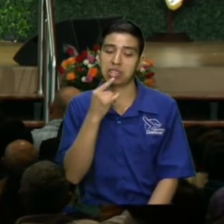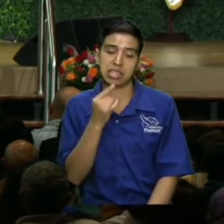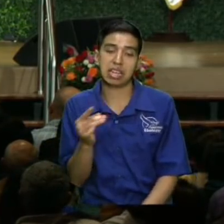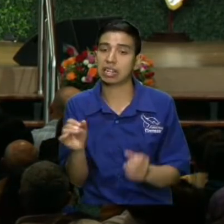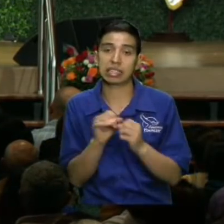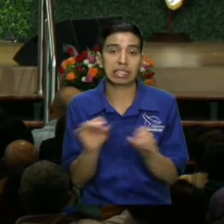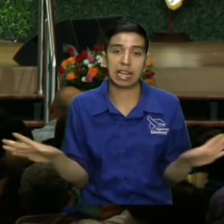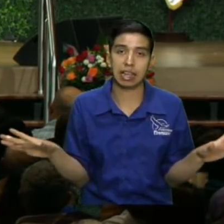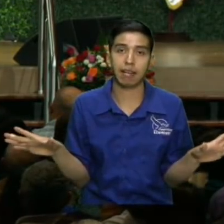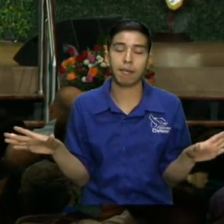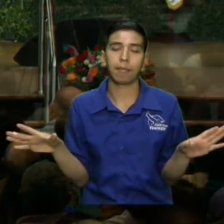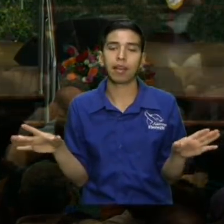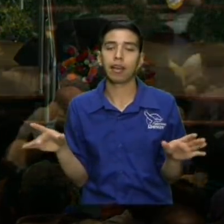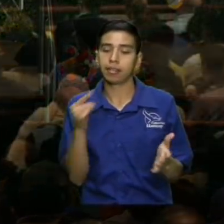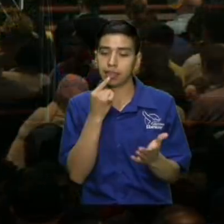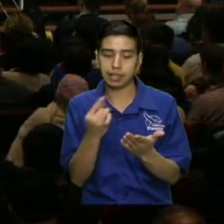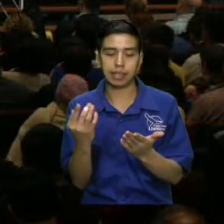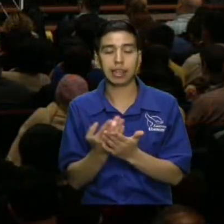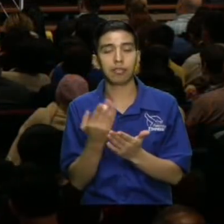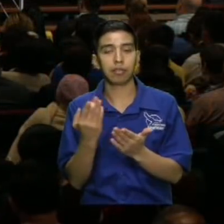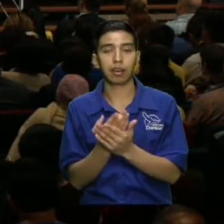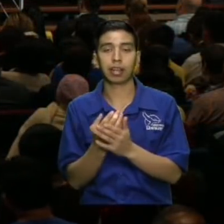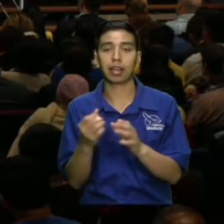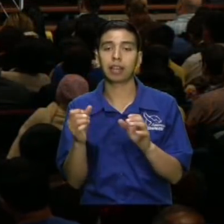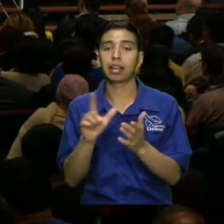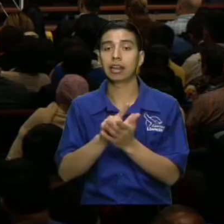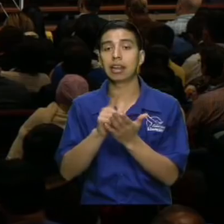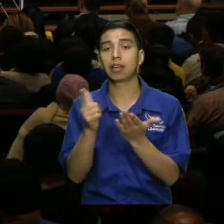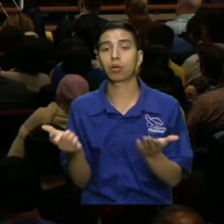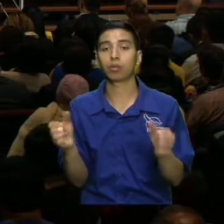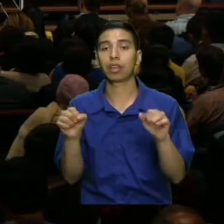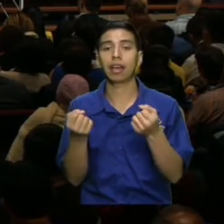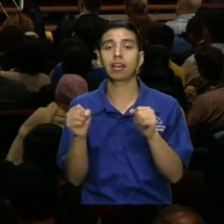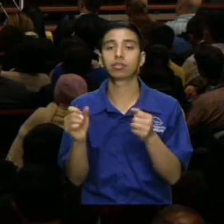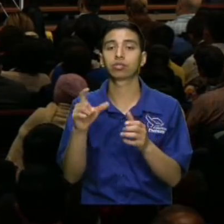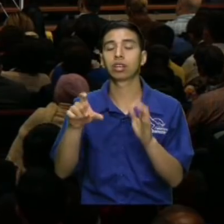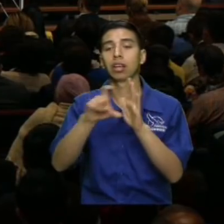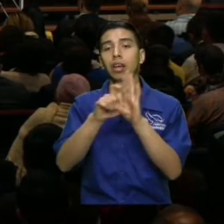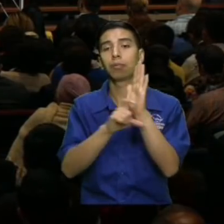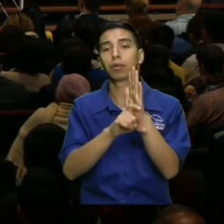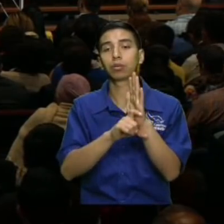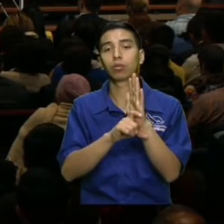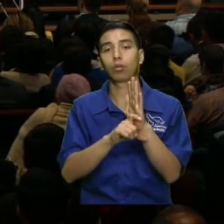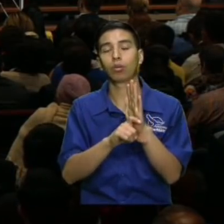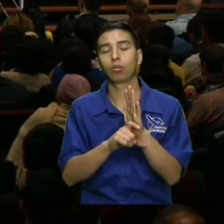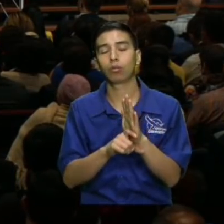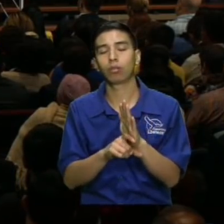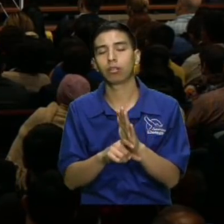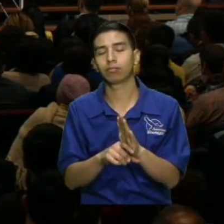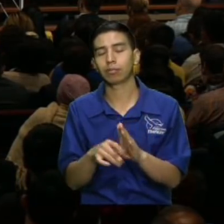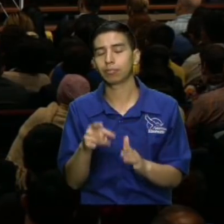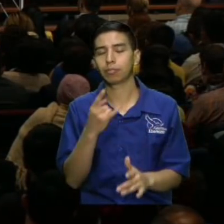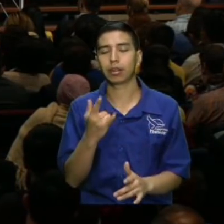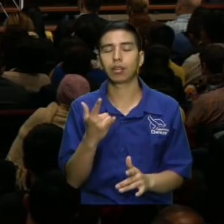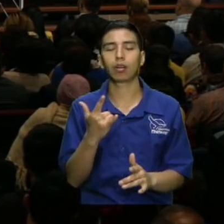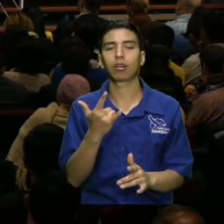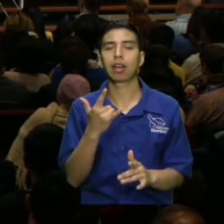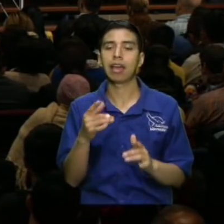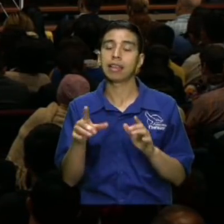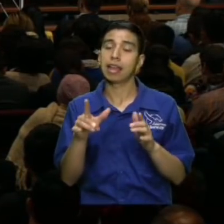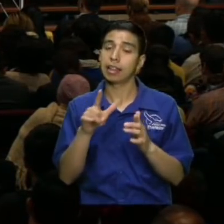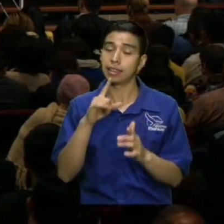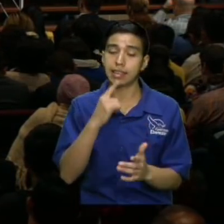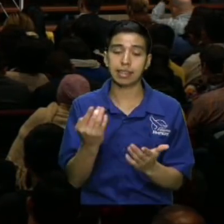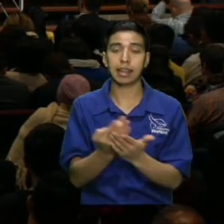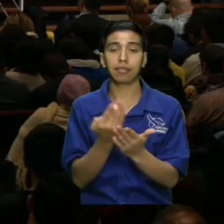David. Porque Hechos capítulo 15, versículo 16 dice que la restauración del tabernáculo de David es para que los gentiles